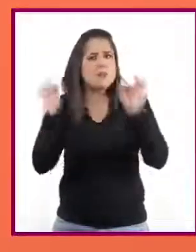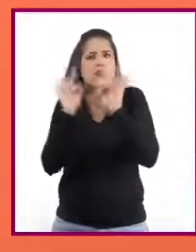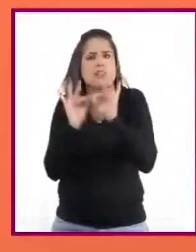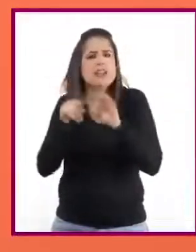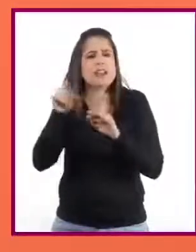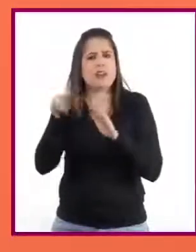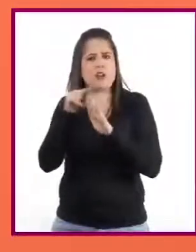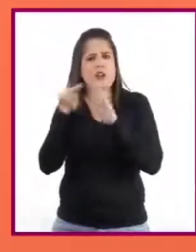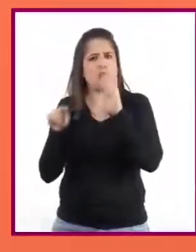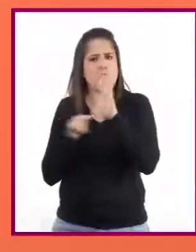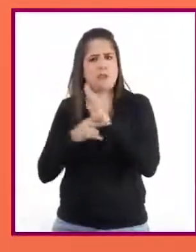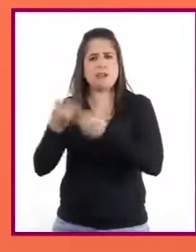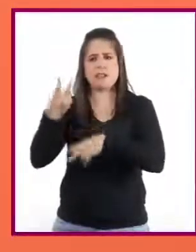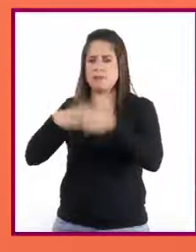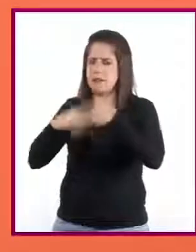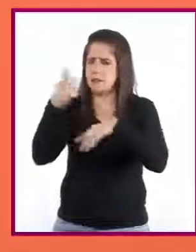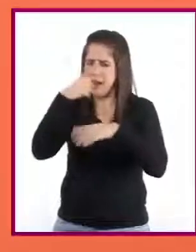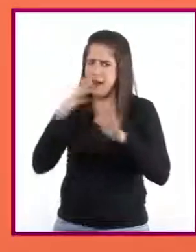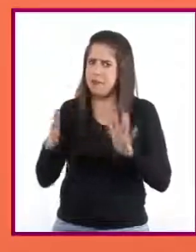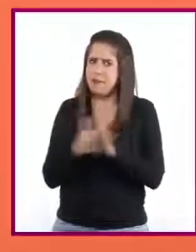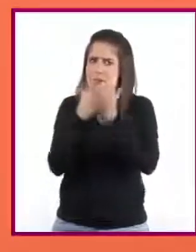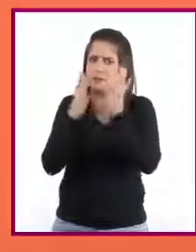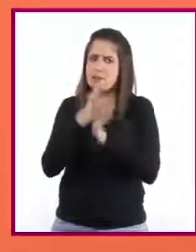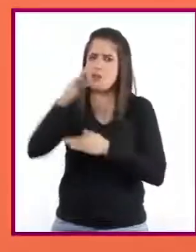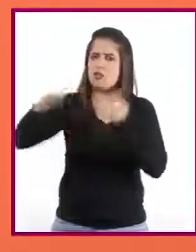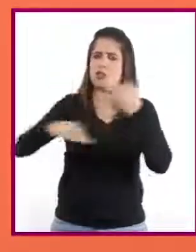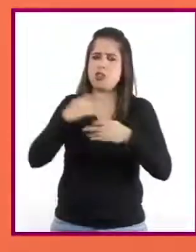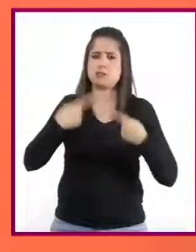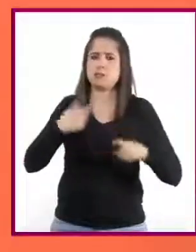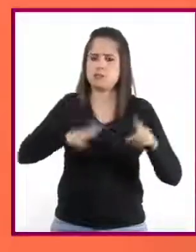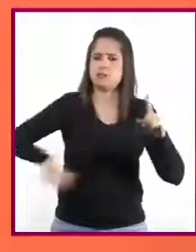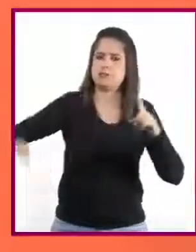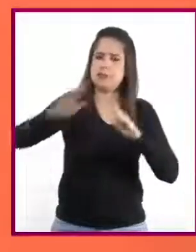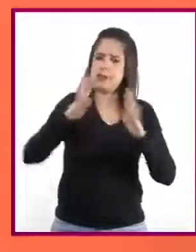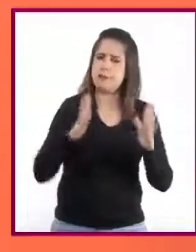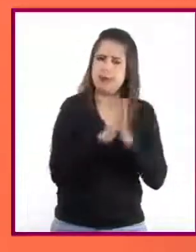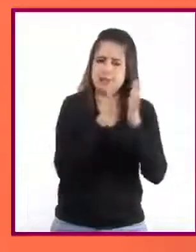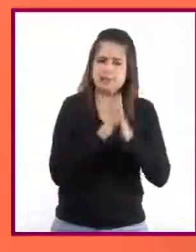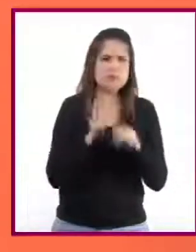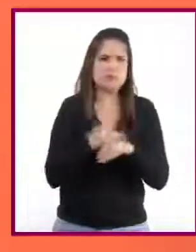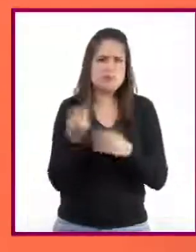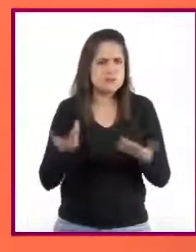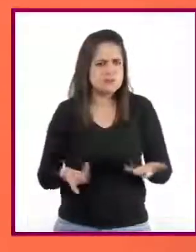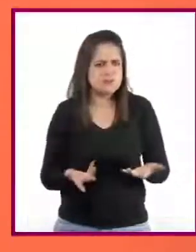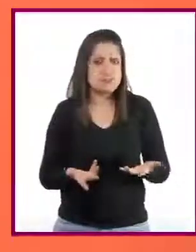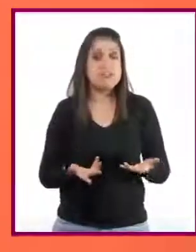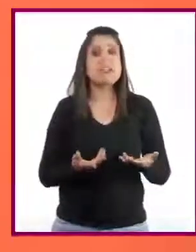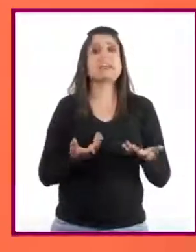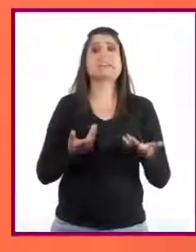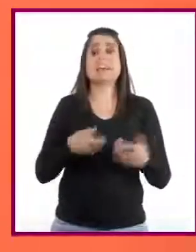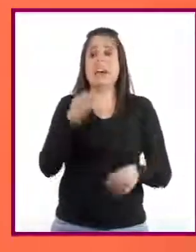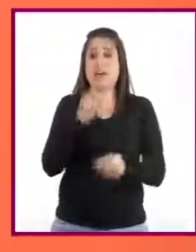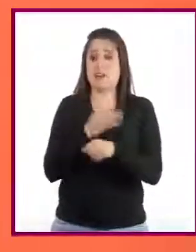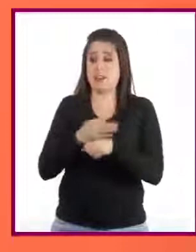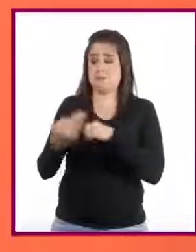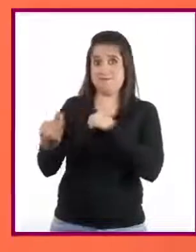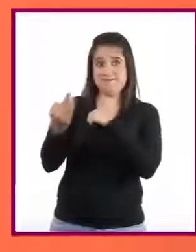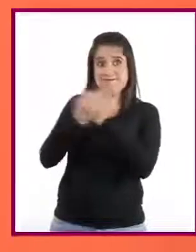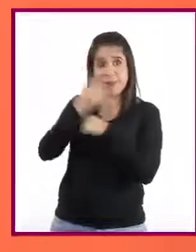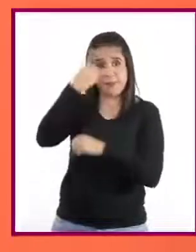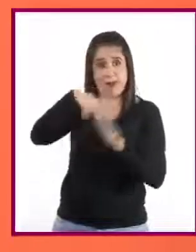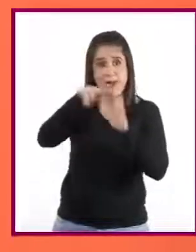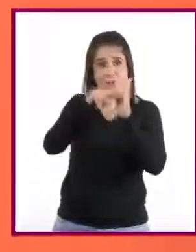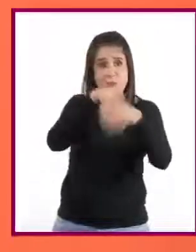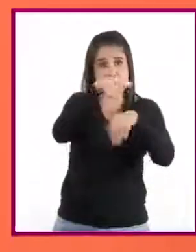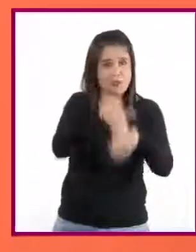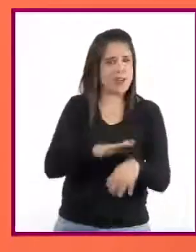normas surjan de la participación de todas y de todos? ¿Qué ventajas tiene actuar con respeto a las